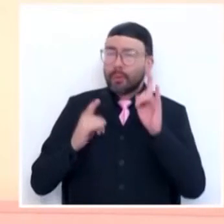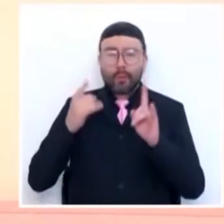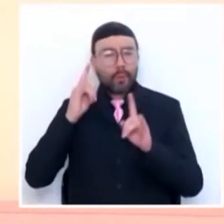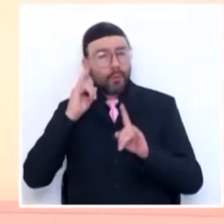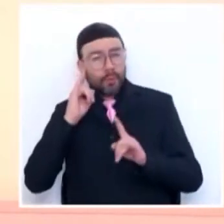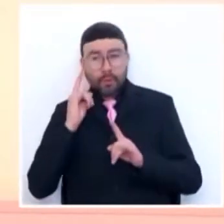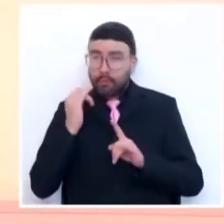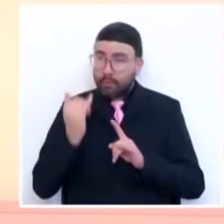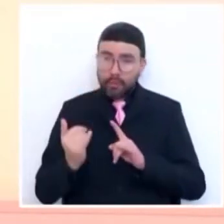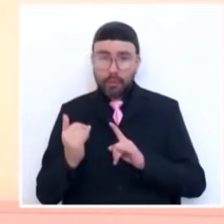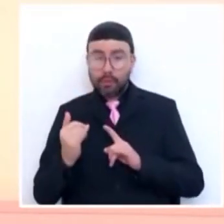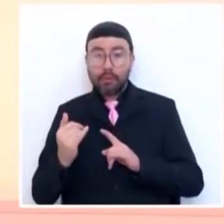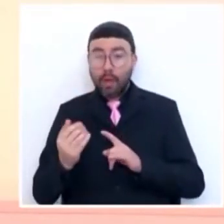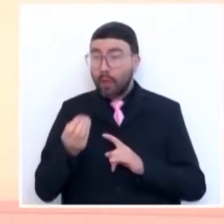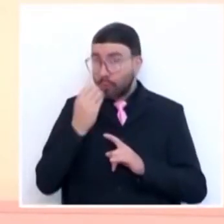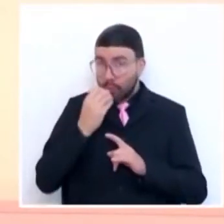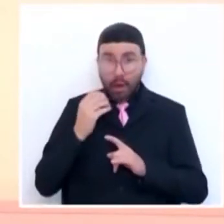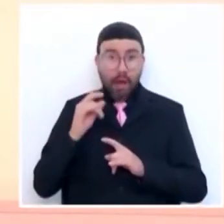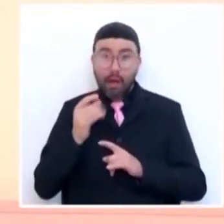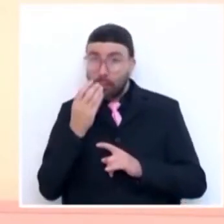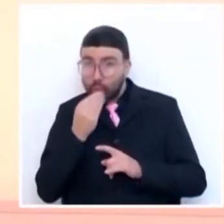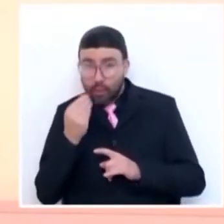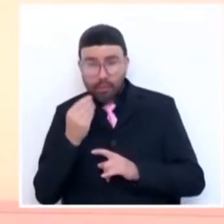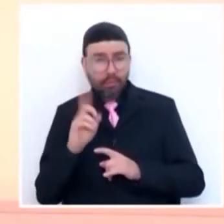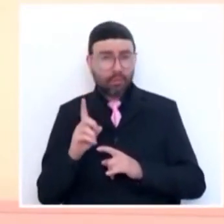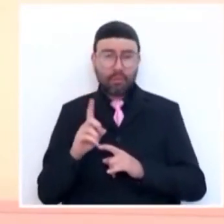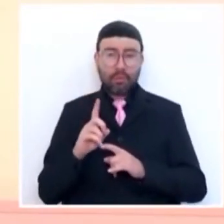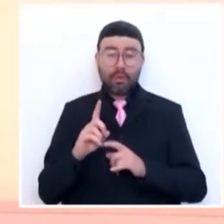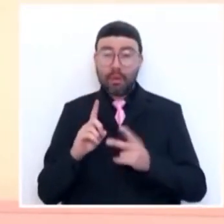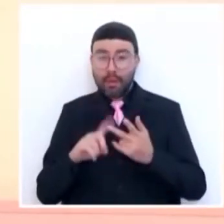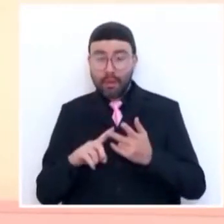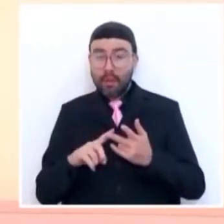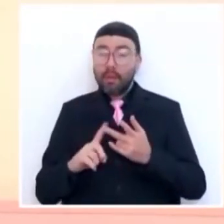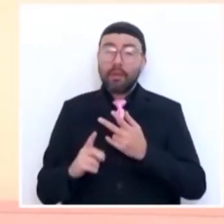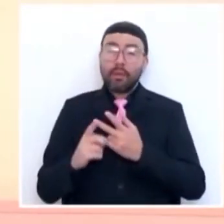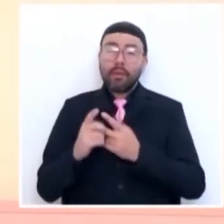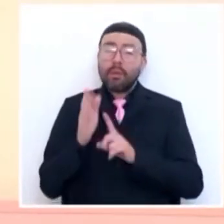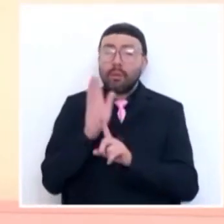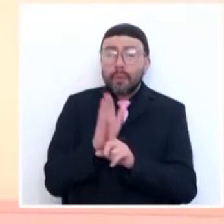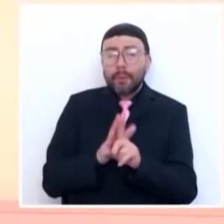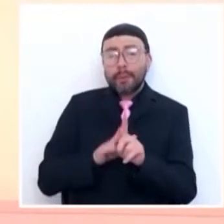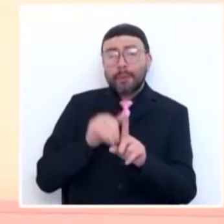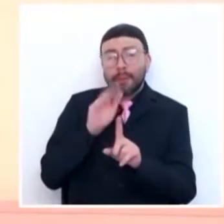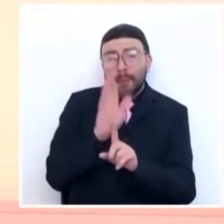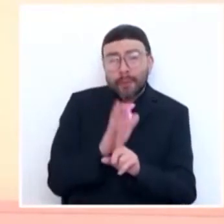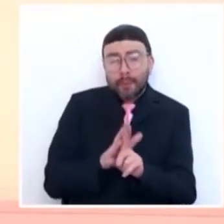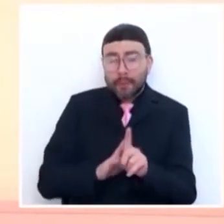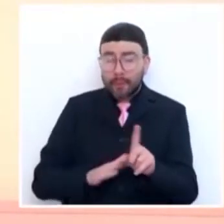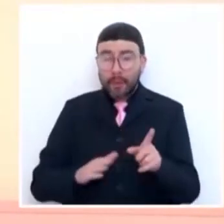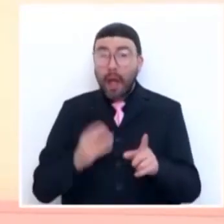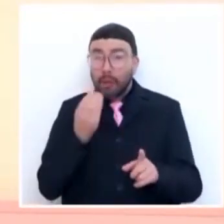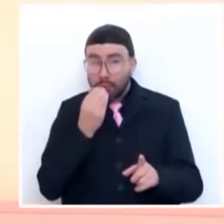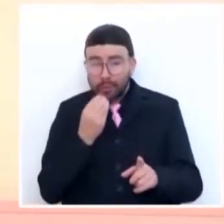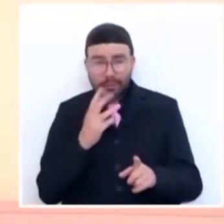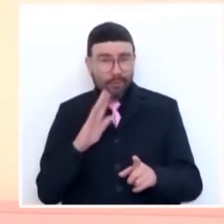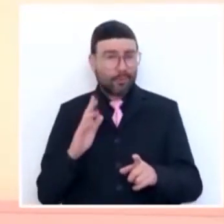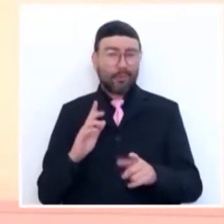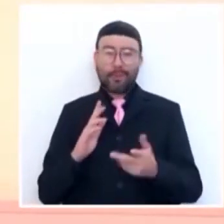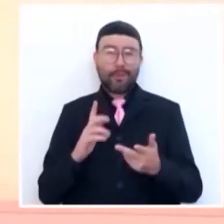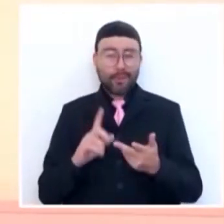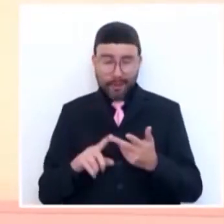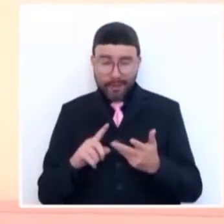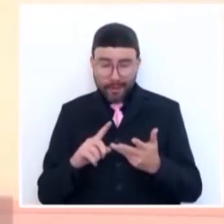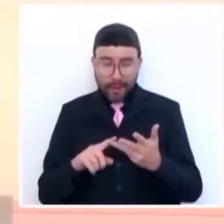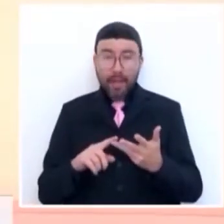mastica. Por ejemplo, el afecto es un alimento que no se mastica. El aire es un alimento que